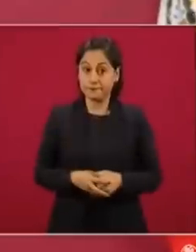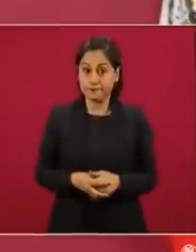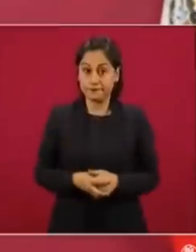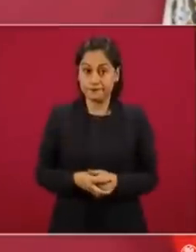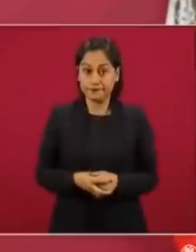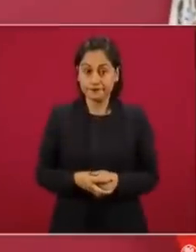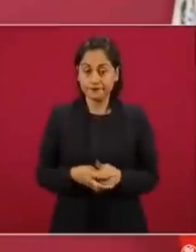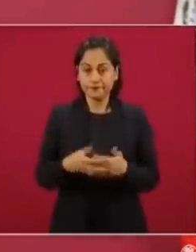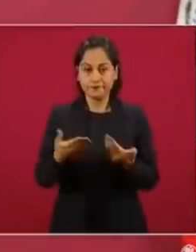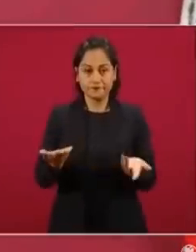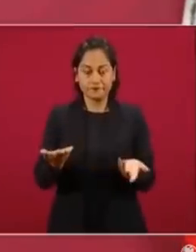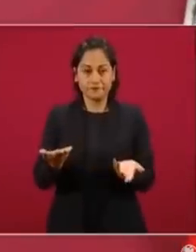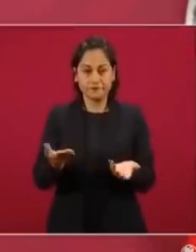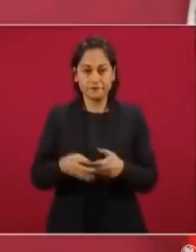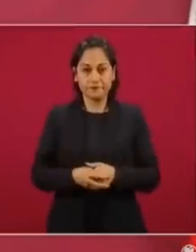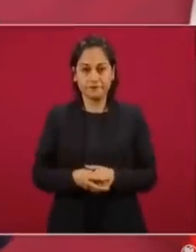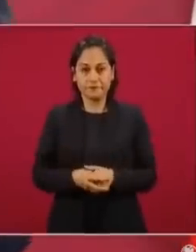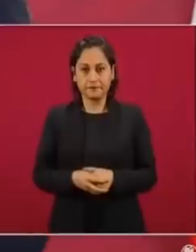Nadie,